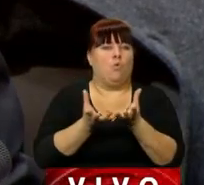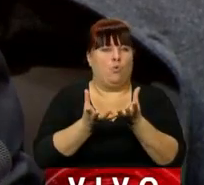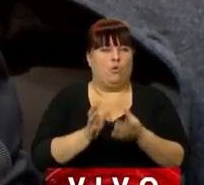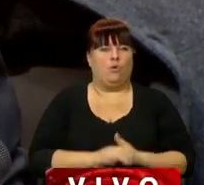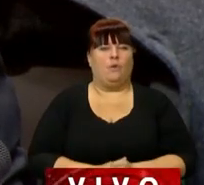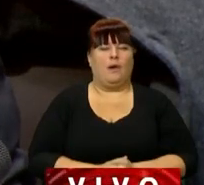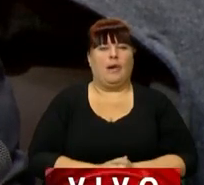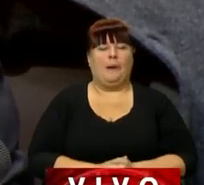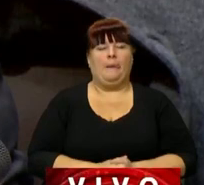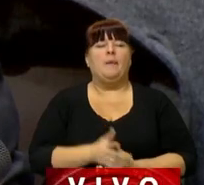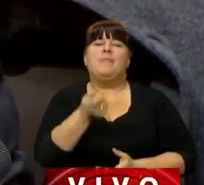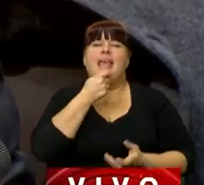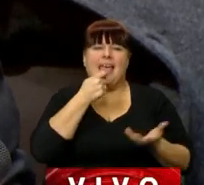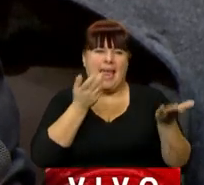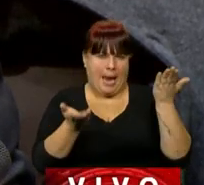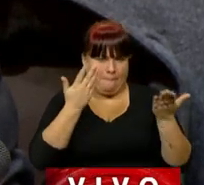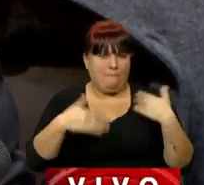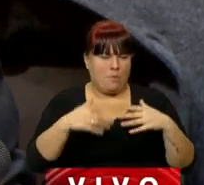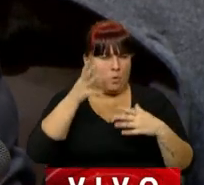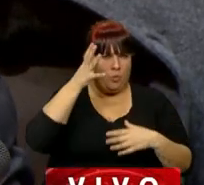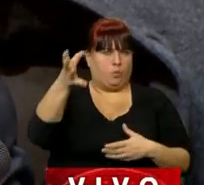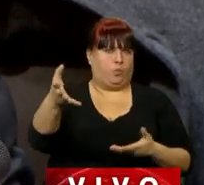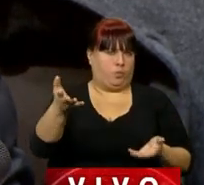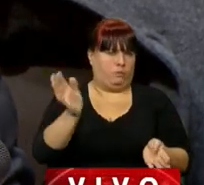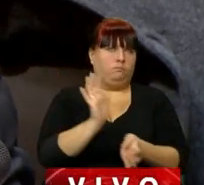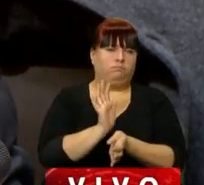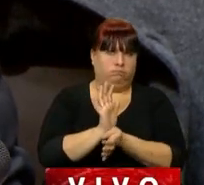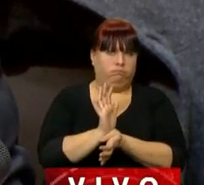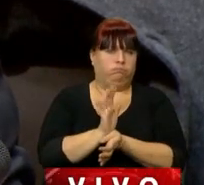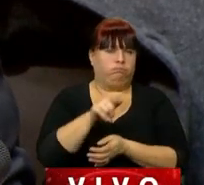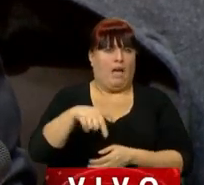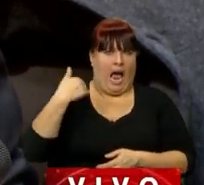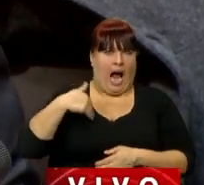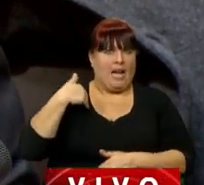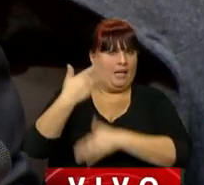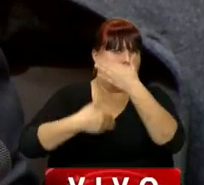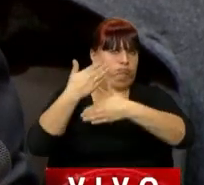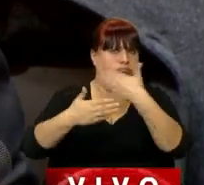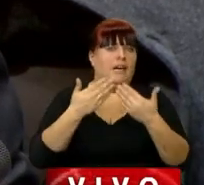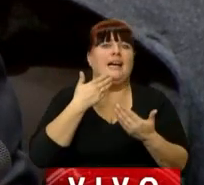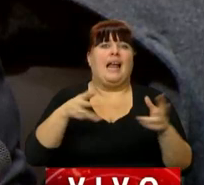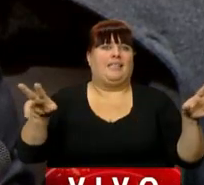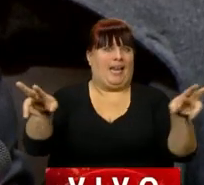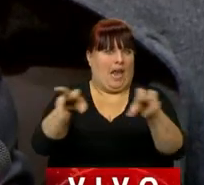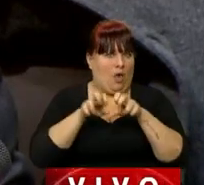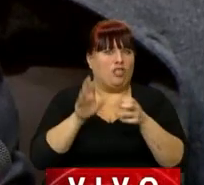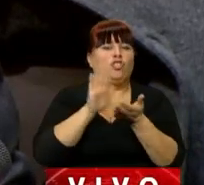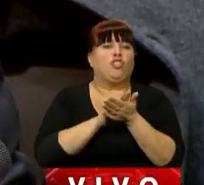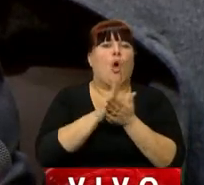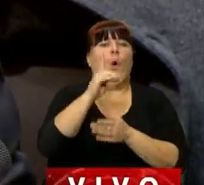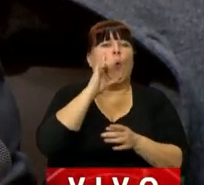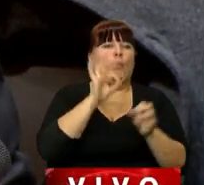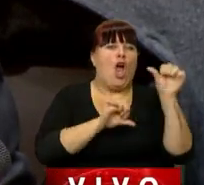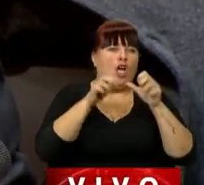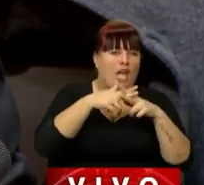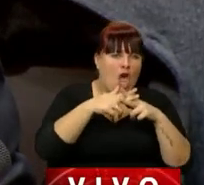mundial. Para tener una idea de la enormidad a la cual ha llegado Argentina en materia de facturación en biotecnología